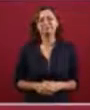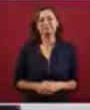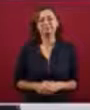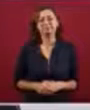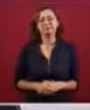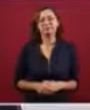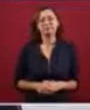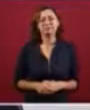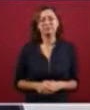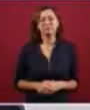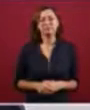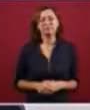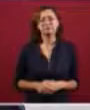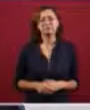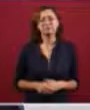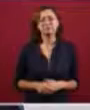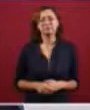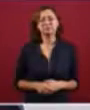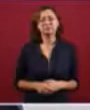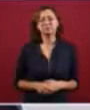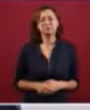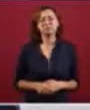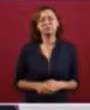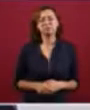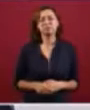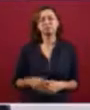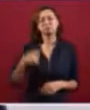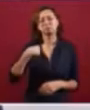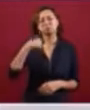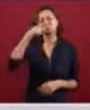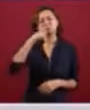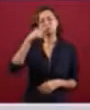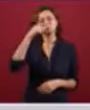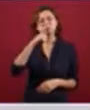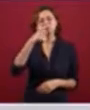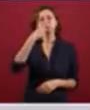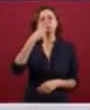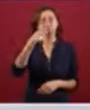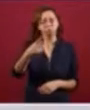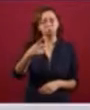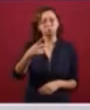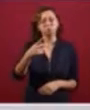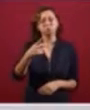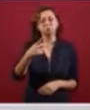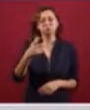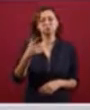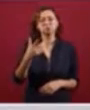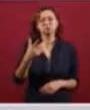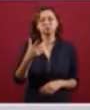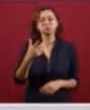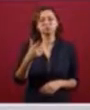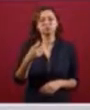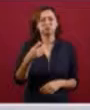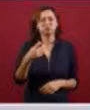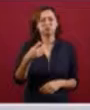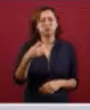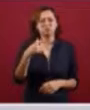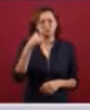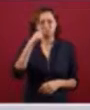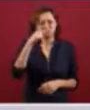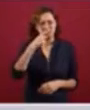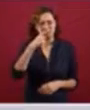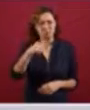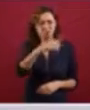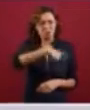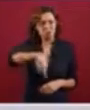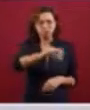aunque no pienso, siempre lo digo, que todo el que tiene es malvado.